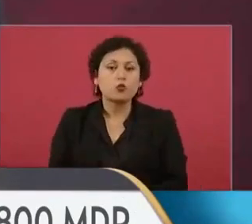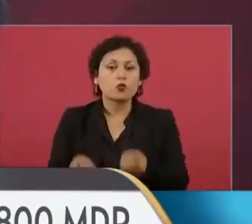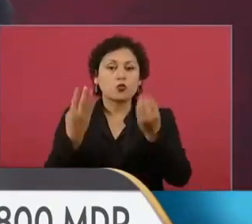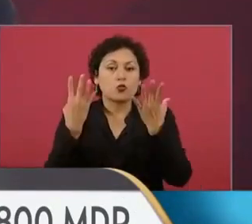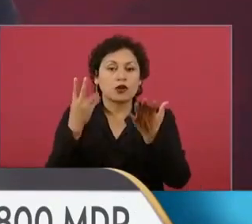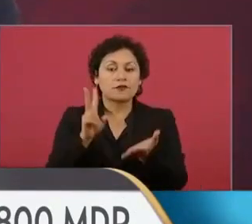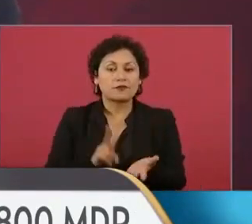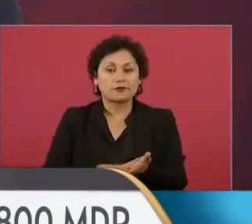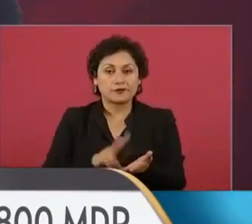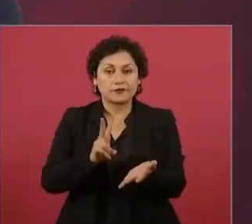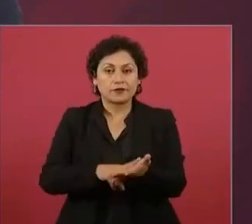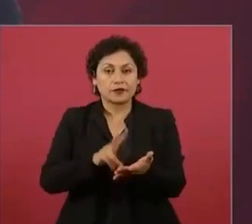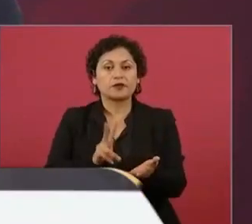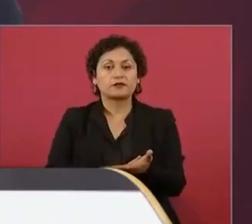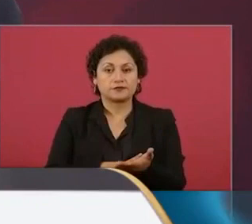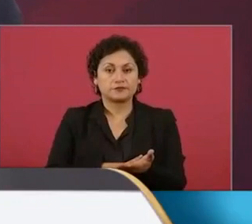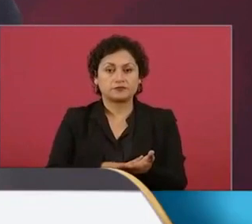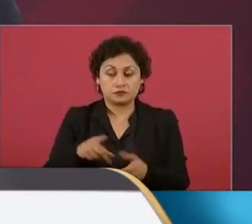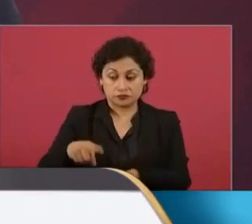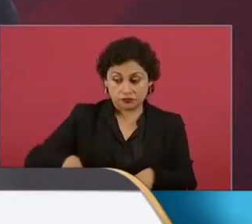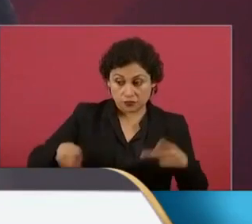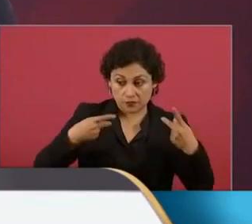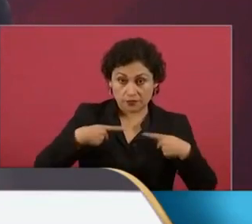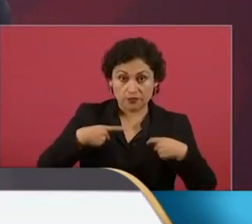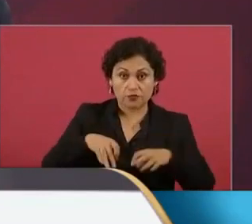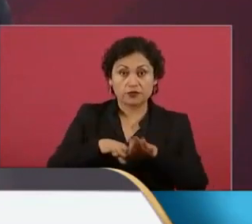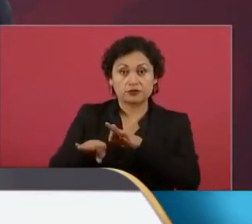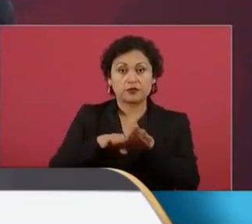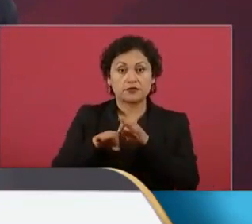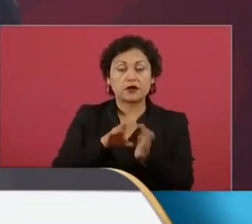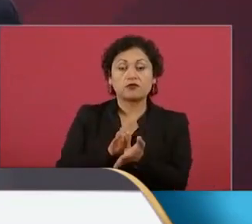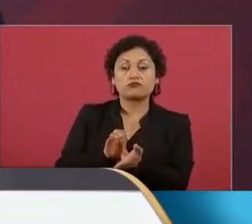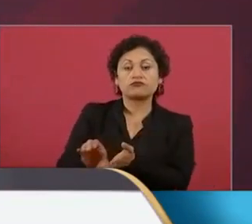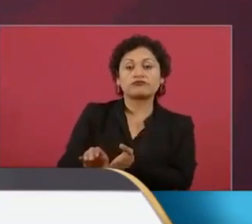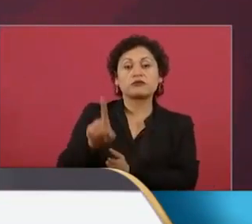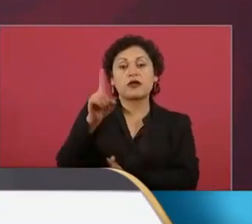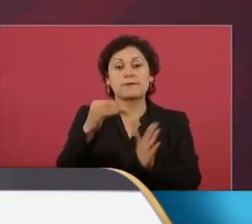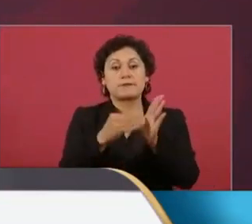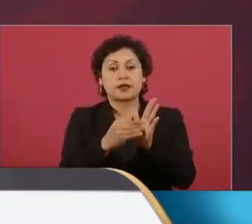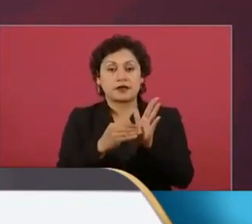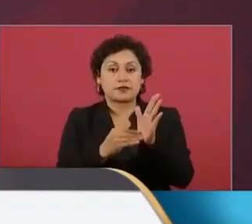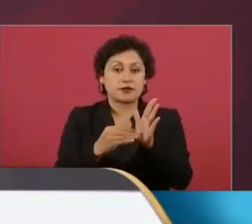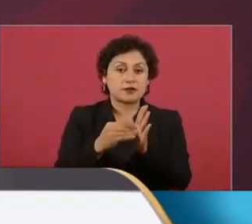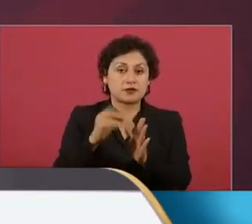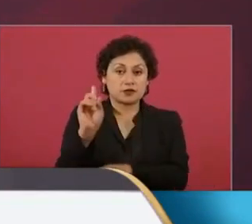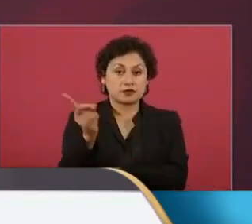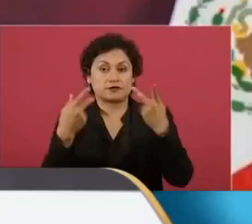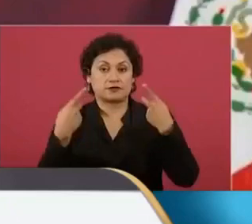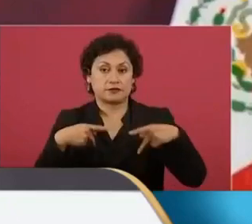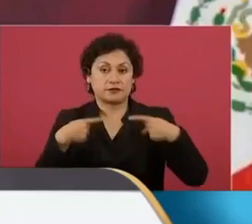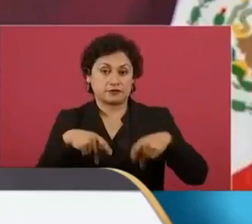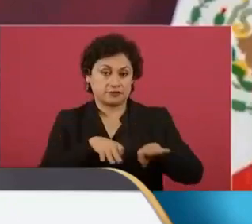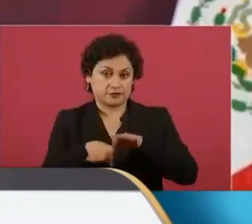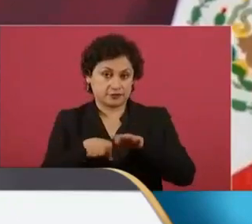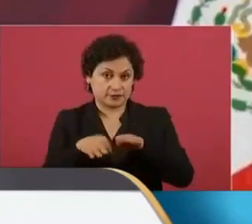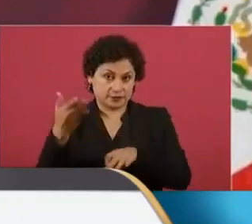avalúo, van a recibir pues alrededor de 1,000 millones de pesos. Son 6,000 trabajadores